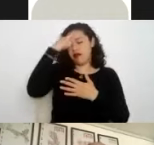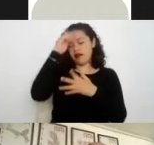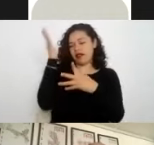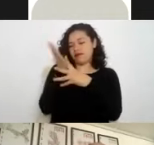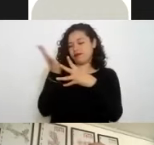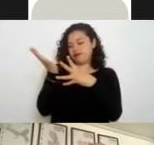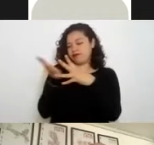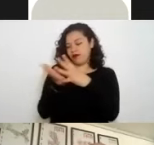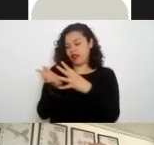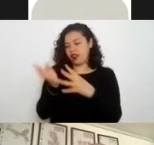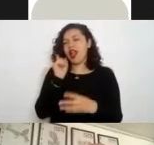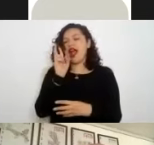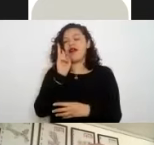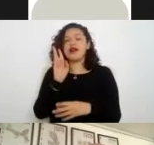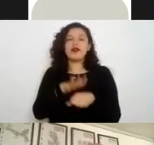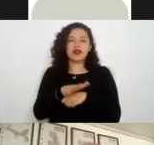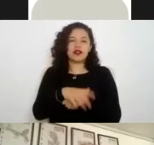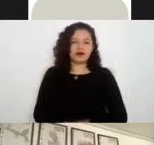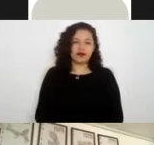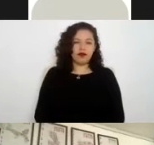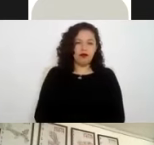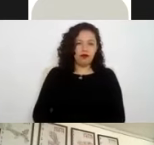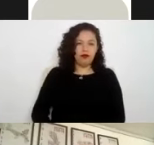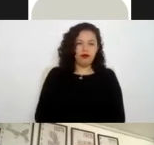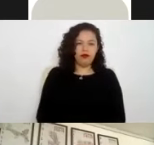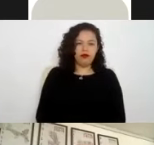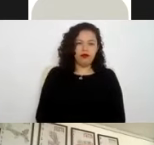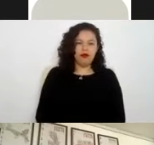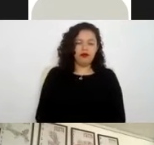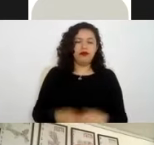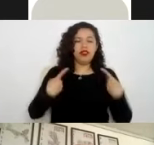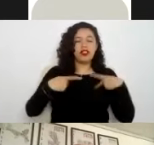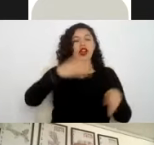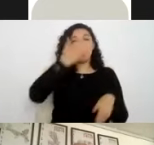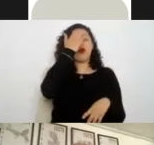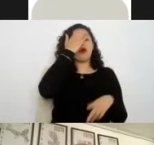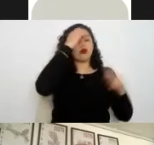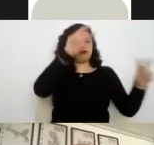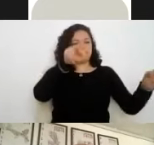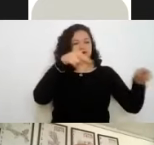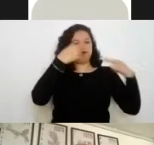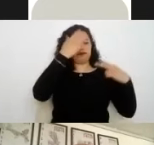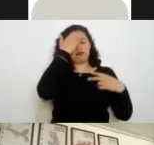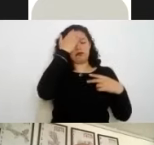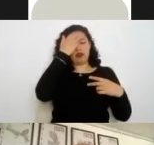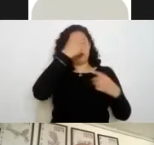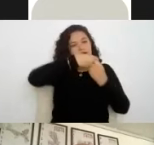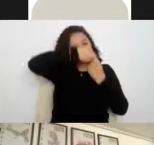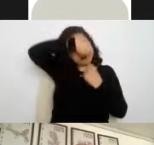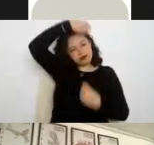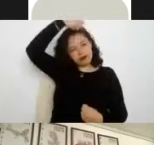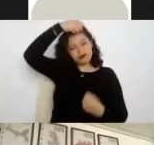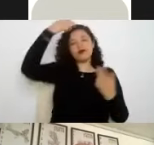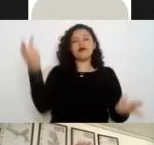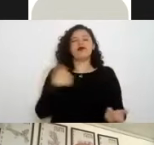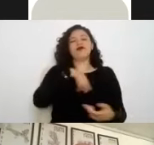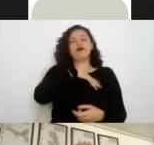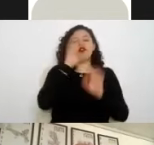target. Y el posicionamiento, el que nos conozcan, el cómo generamos un posicionamiento que la gente ubique e identifique